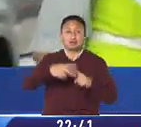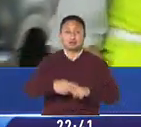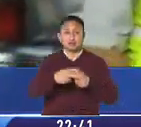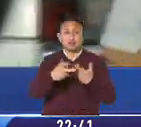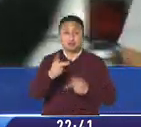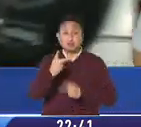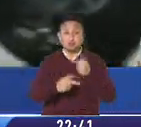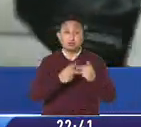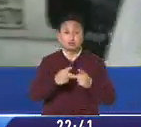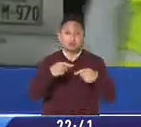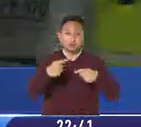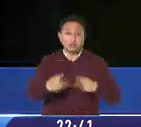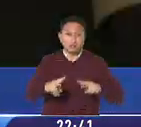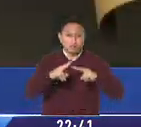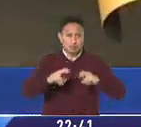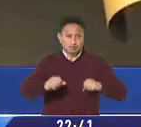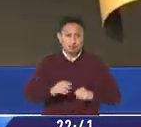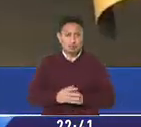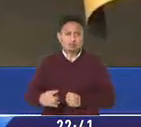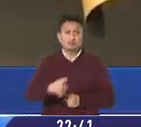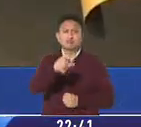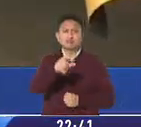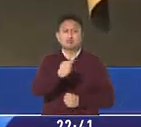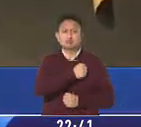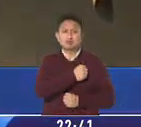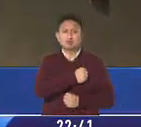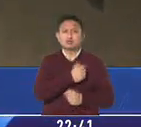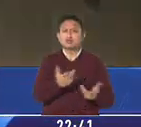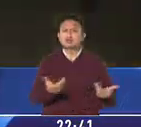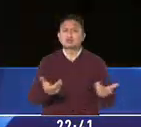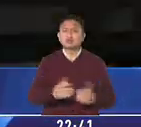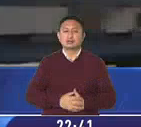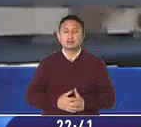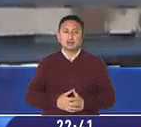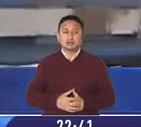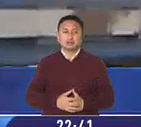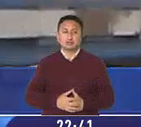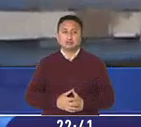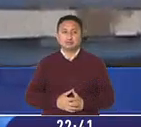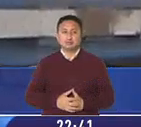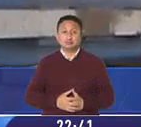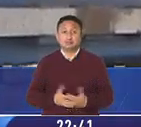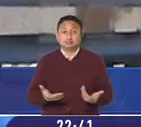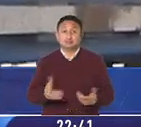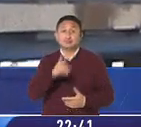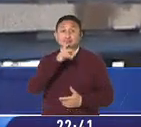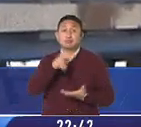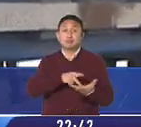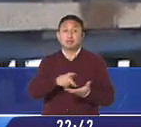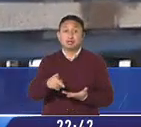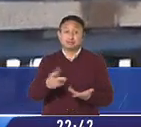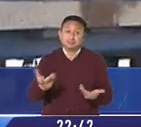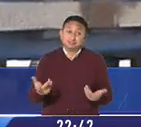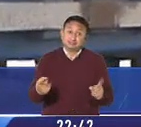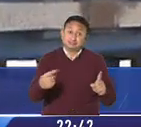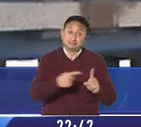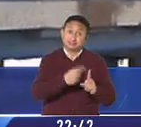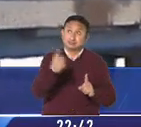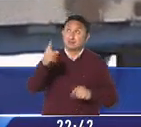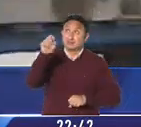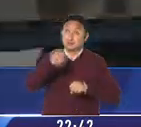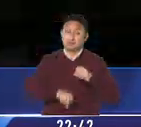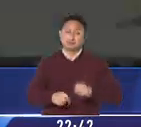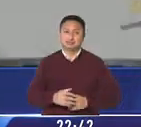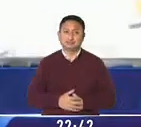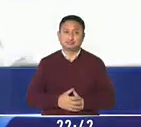el proceso investigativo para dar con el paradero del causante del choque, pues alguien tiene que hacerse responsable por el daño a la